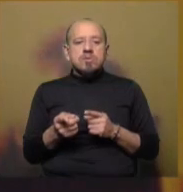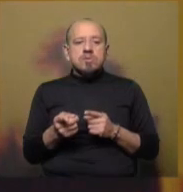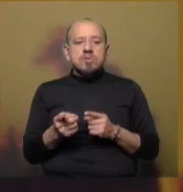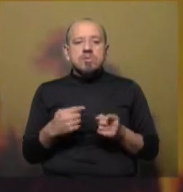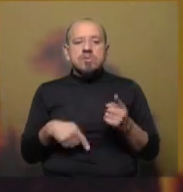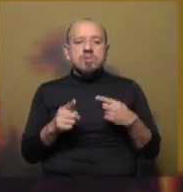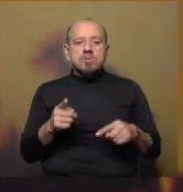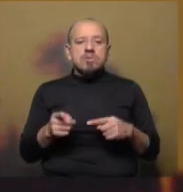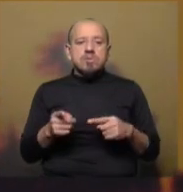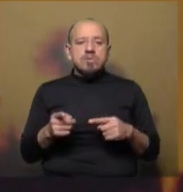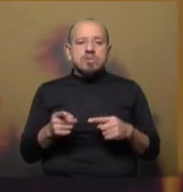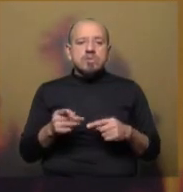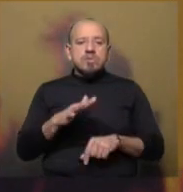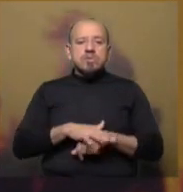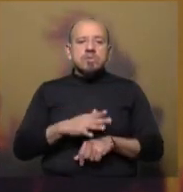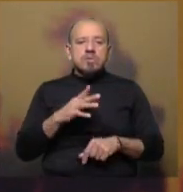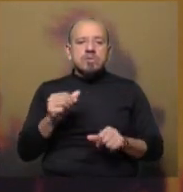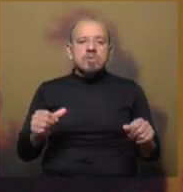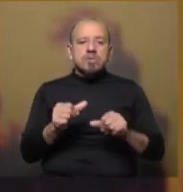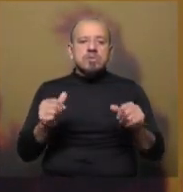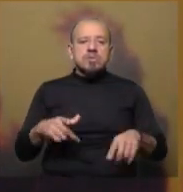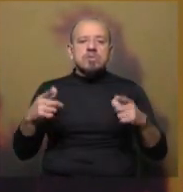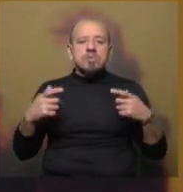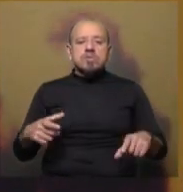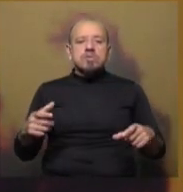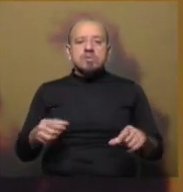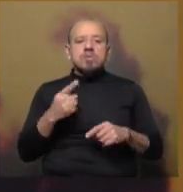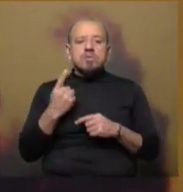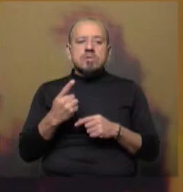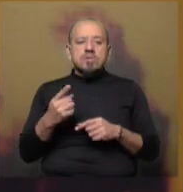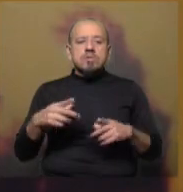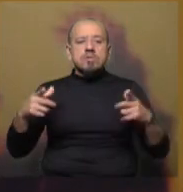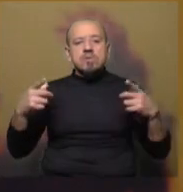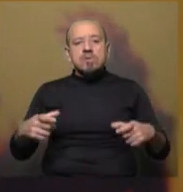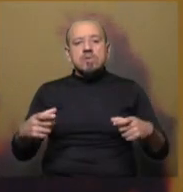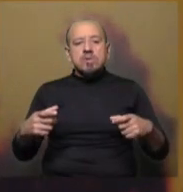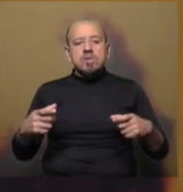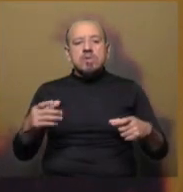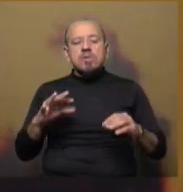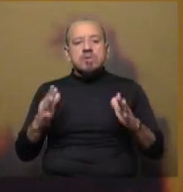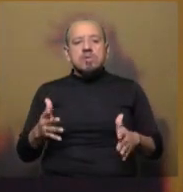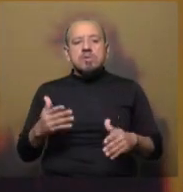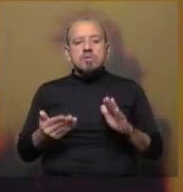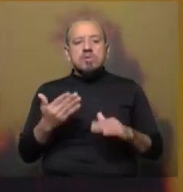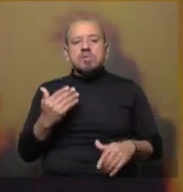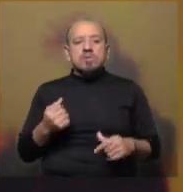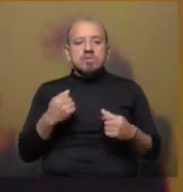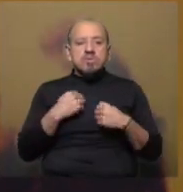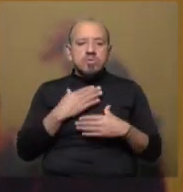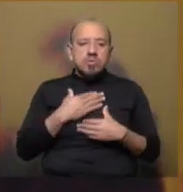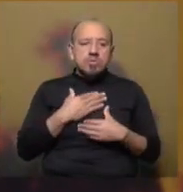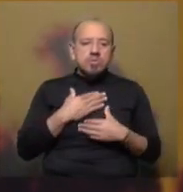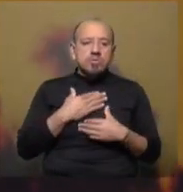Las etapas buenas han sido sacar cada disco. Creo que el primer disco, que es el que menos te identifica, es el que te marca más. Por lo menos a nosotros,